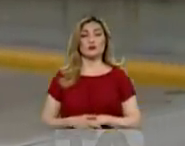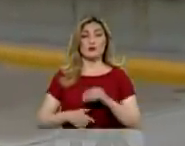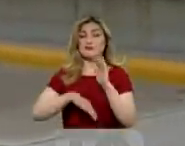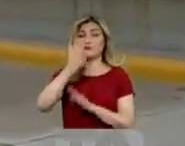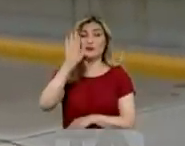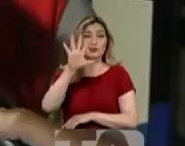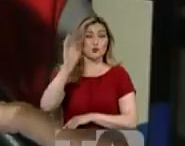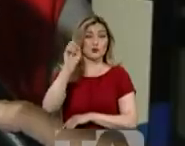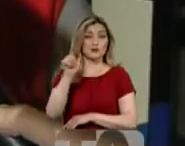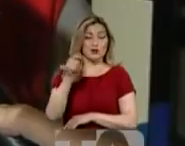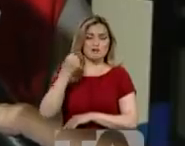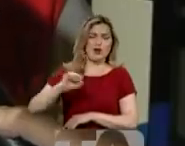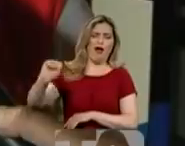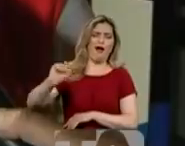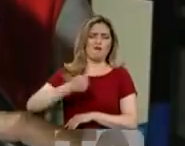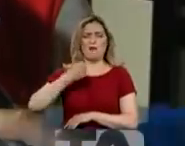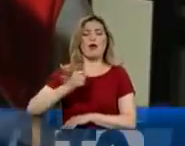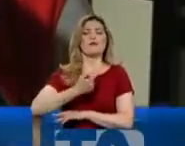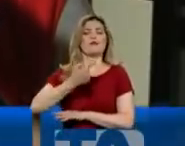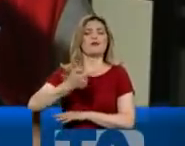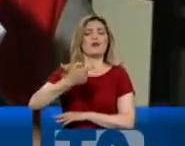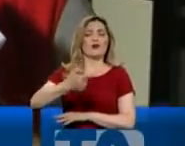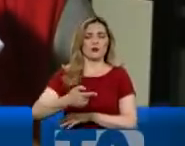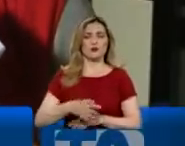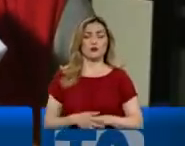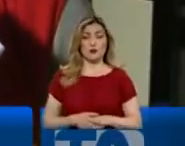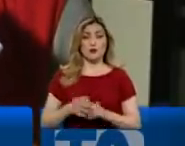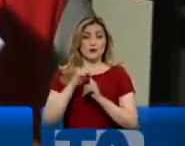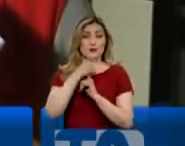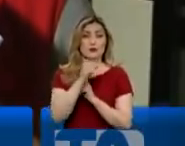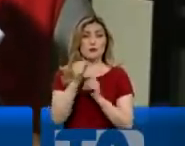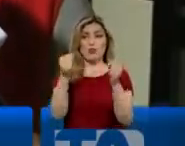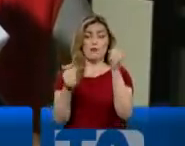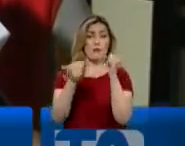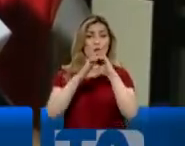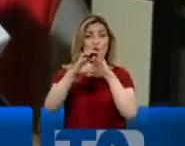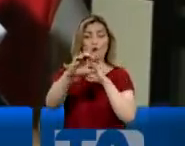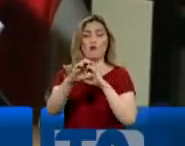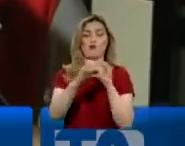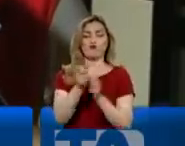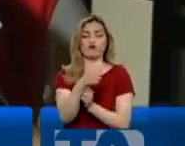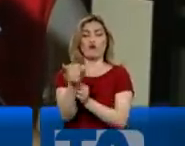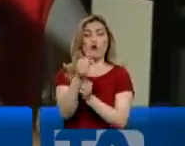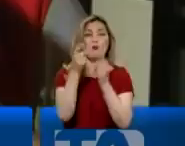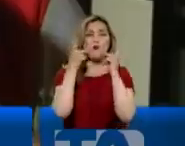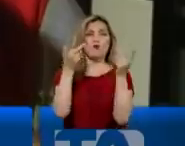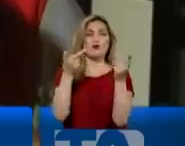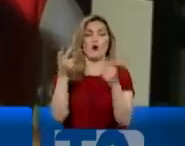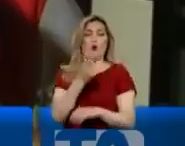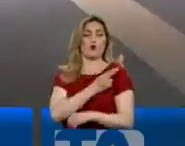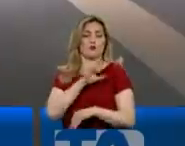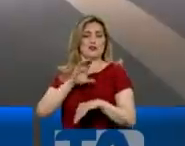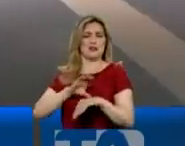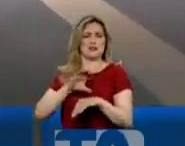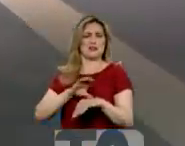50 mil viajes diarios que provee un sistema de transporte público de calidad a la universidad pública más grande que hay en